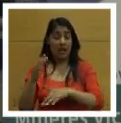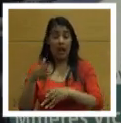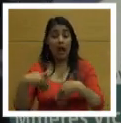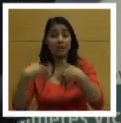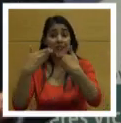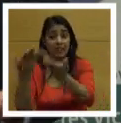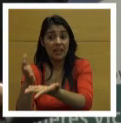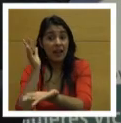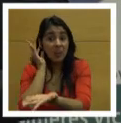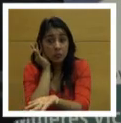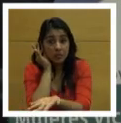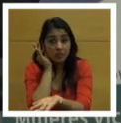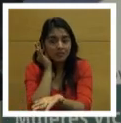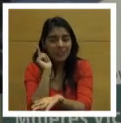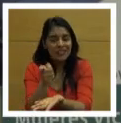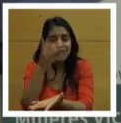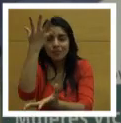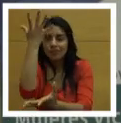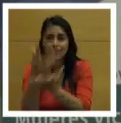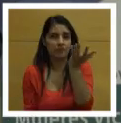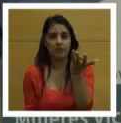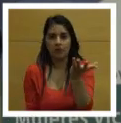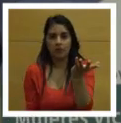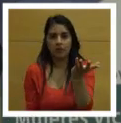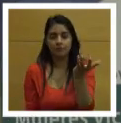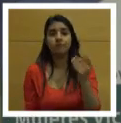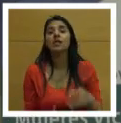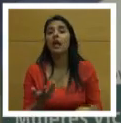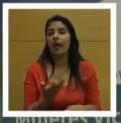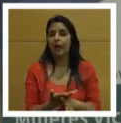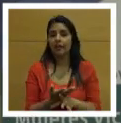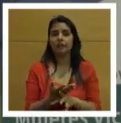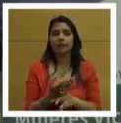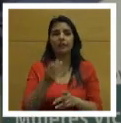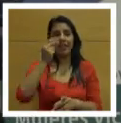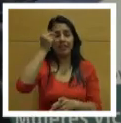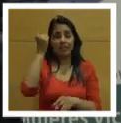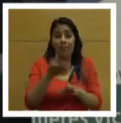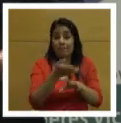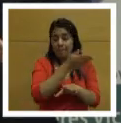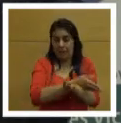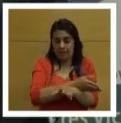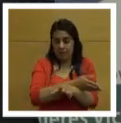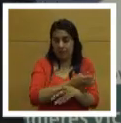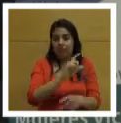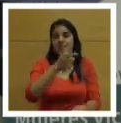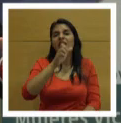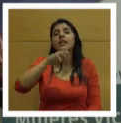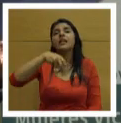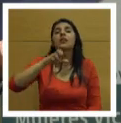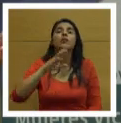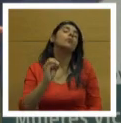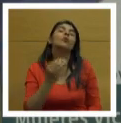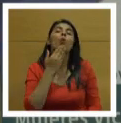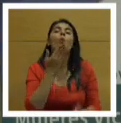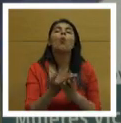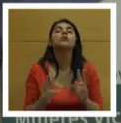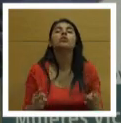deben terminar. Estereotipos de género. ¿Cuándo se construyen los estereotipos de